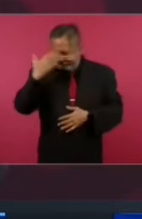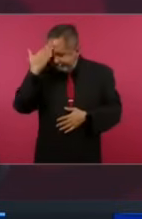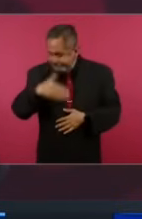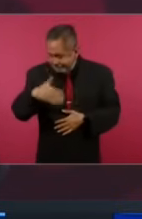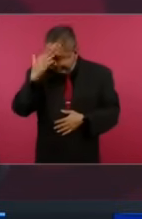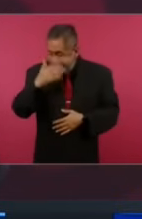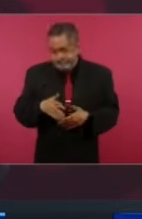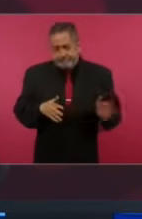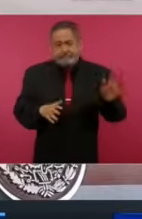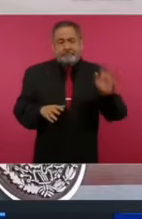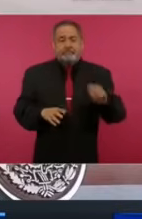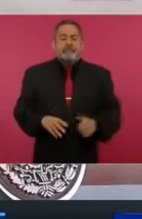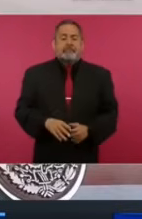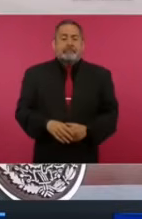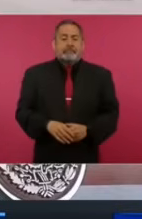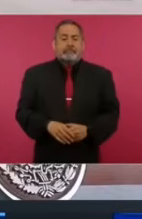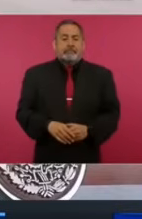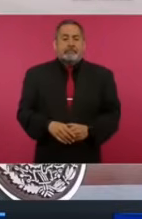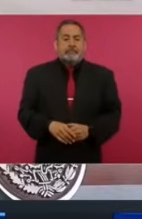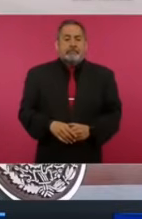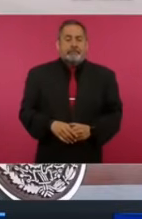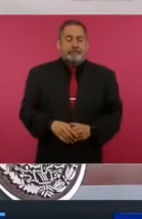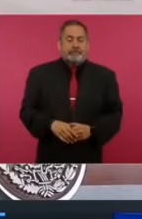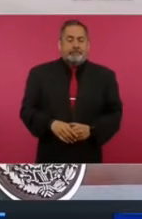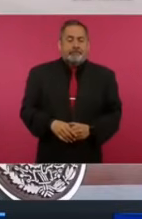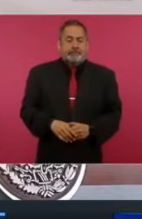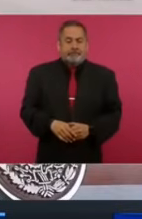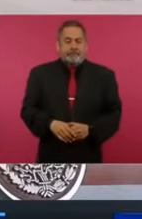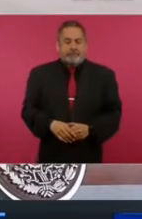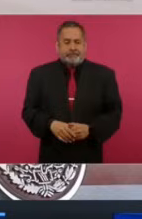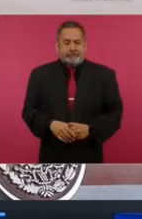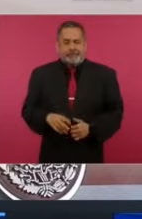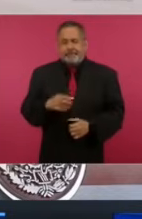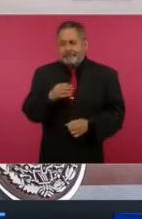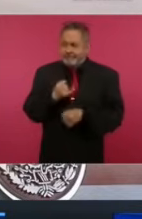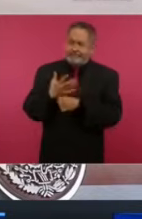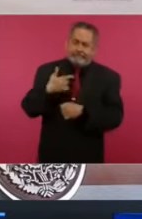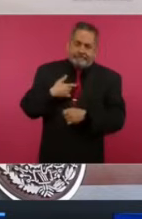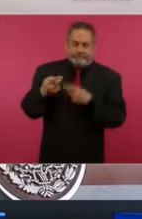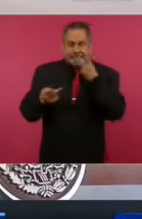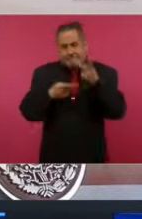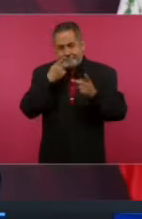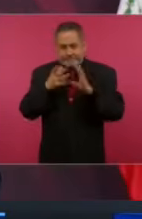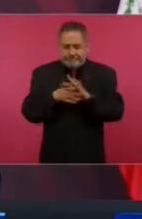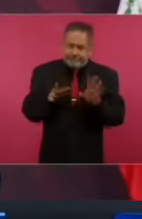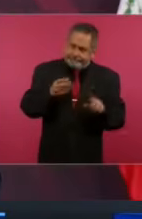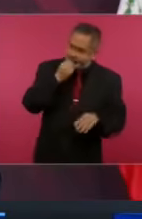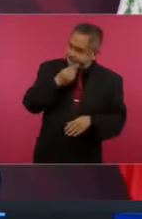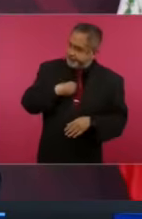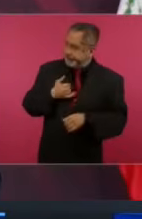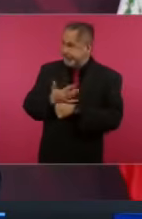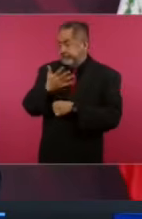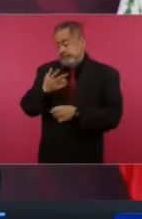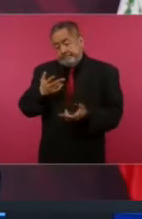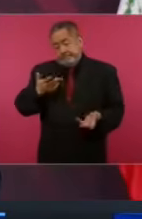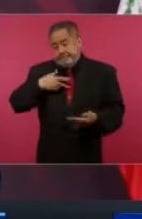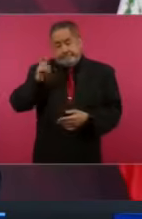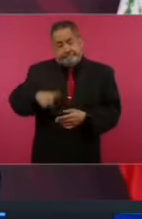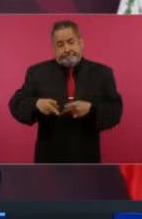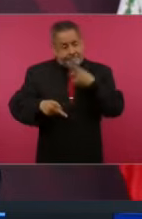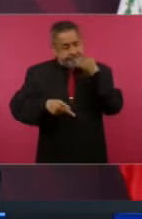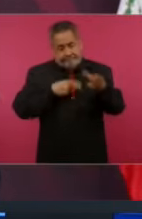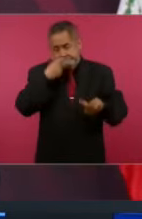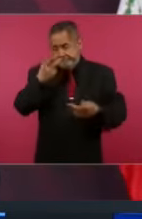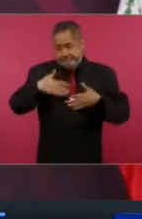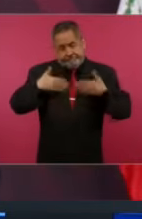eso Acapulco sufre. No es cierto, el Fonden sí desapareció, pero ¿cuánto invirtió la Defensa Marina